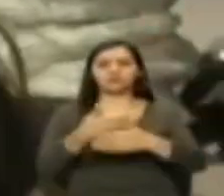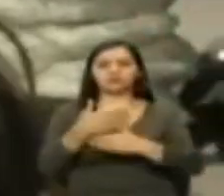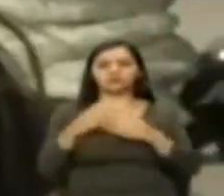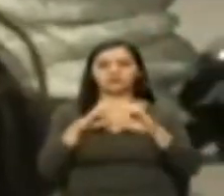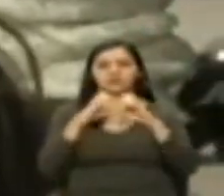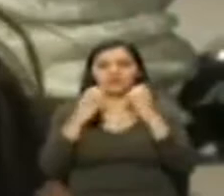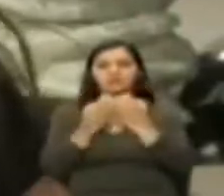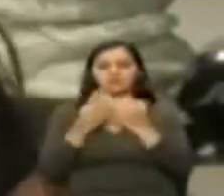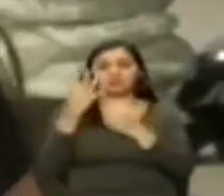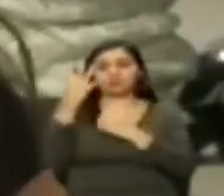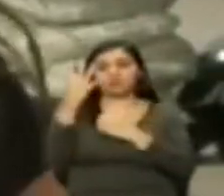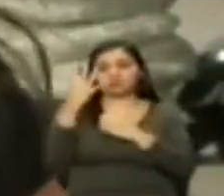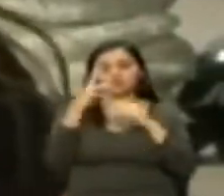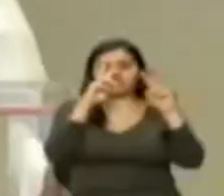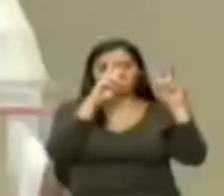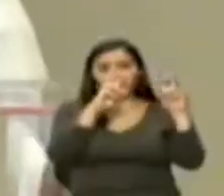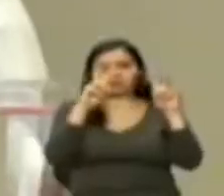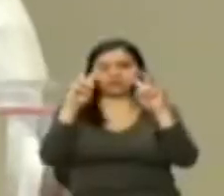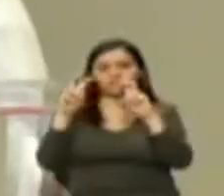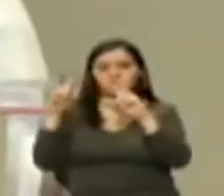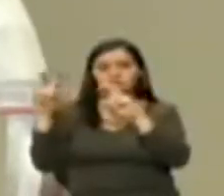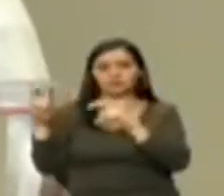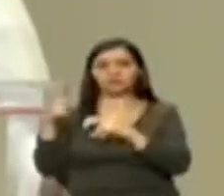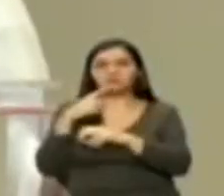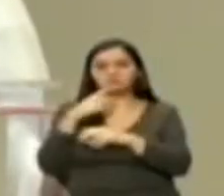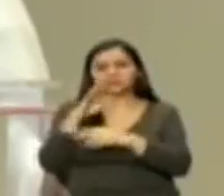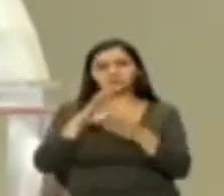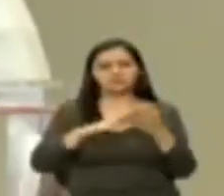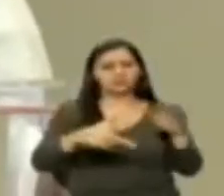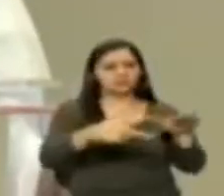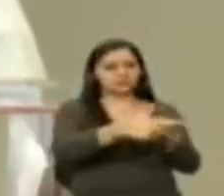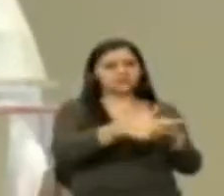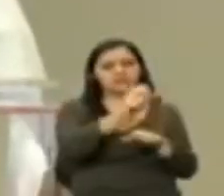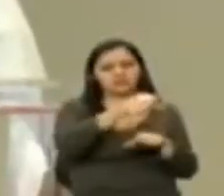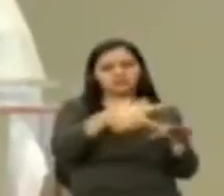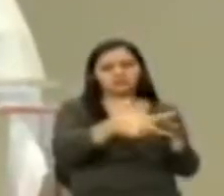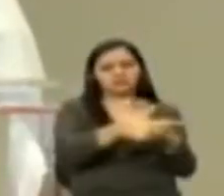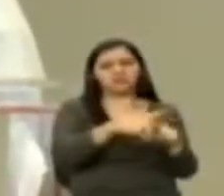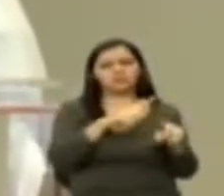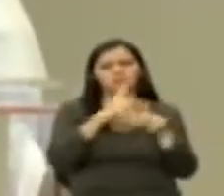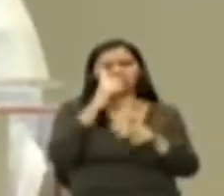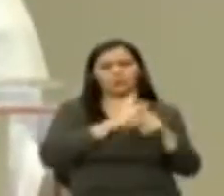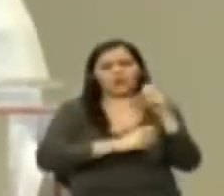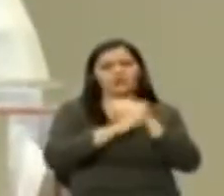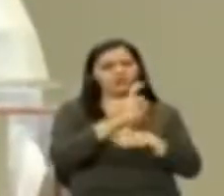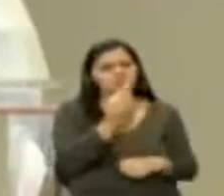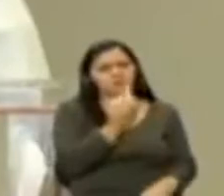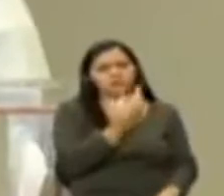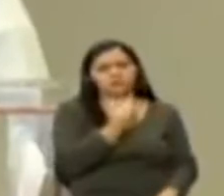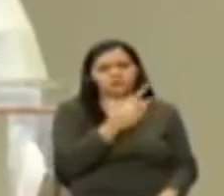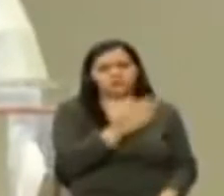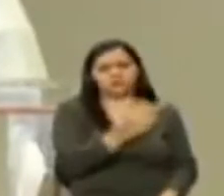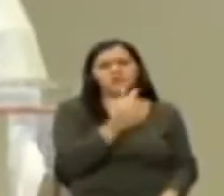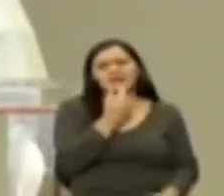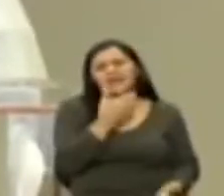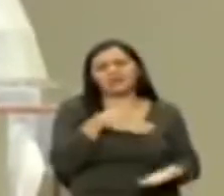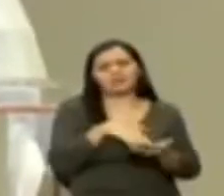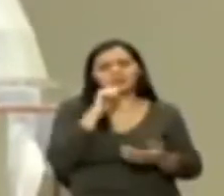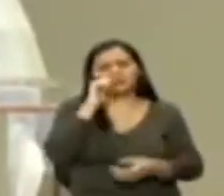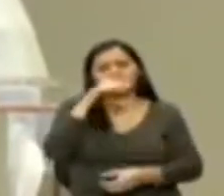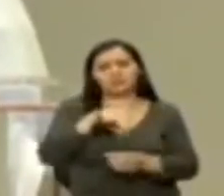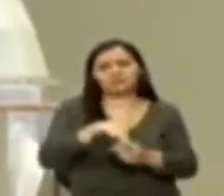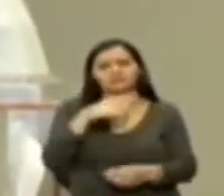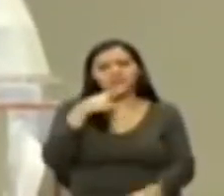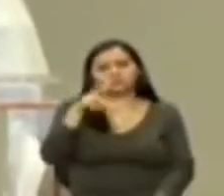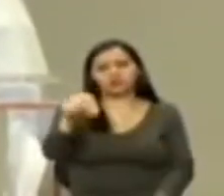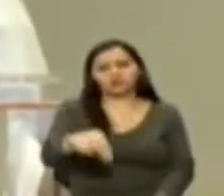estas 4 áreas a partir de la nivelación. Lo que le interesa a la gente, perdón, es que interrumpa a Lorena, porque lo mismo escuchamos hace un año. ¿Y qué pasa si mañana son las elecciones y